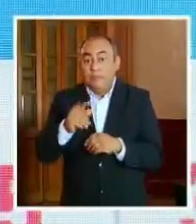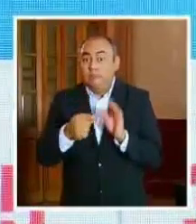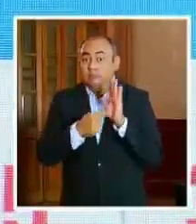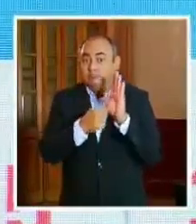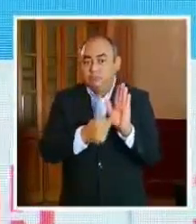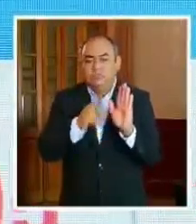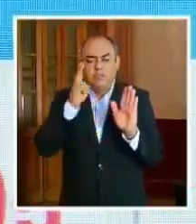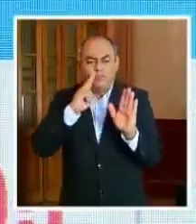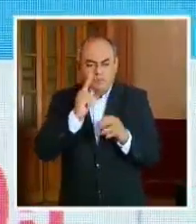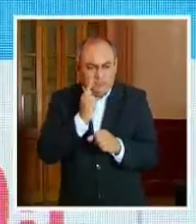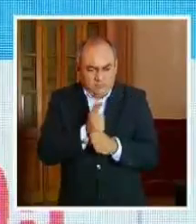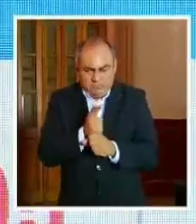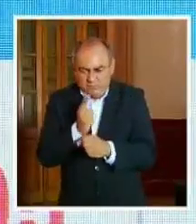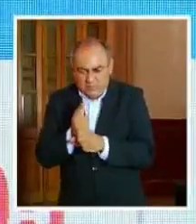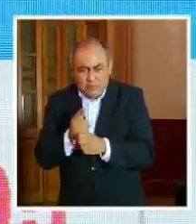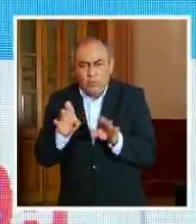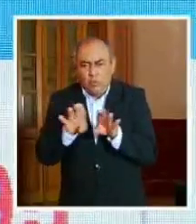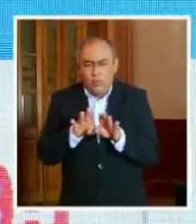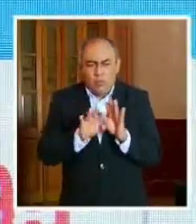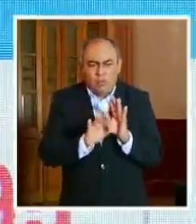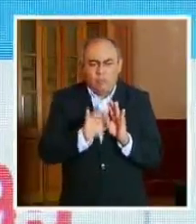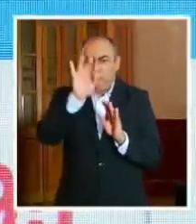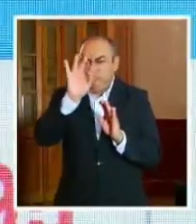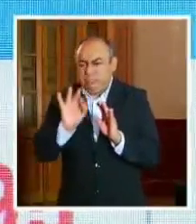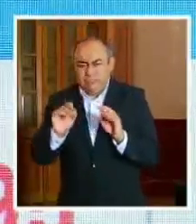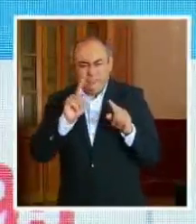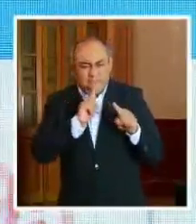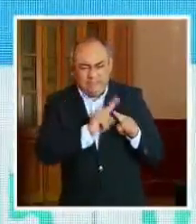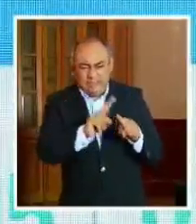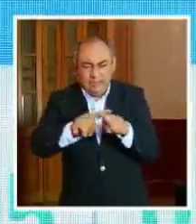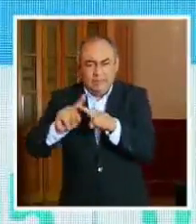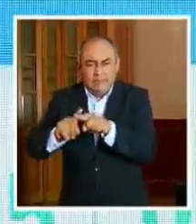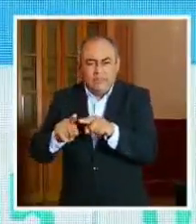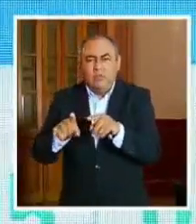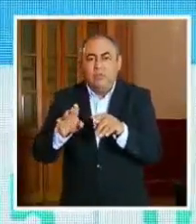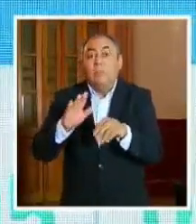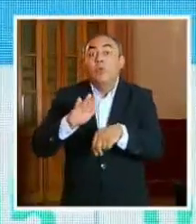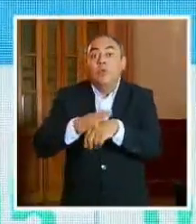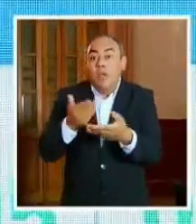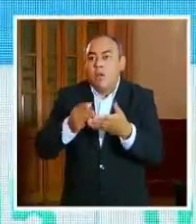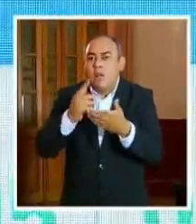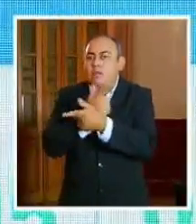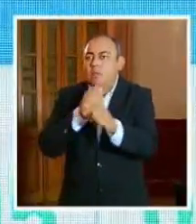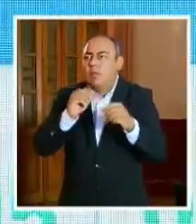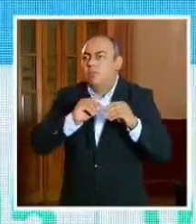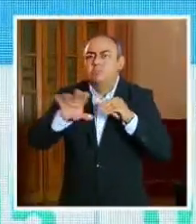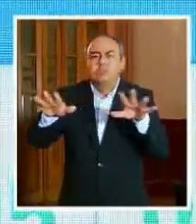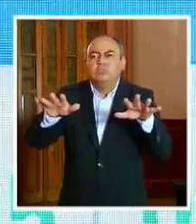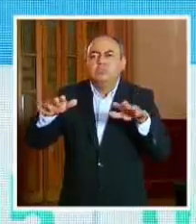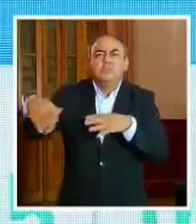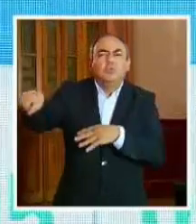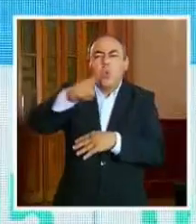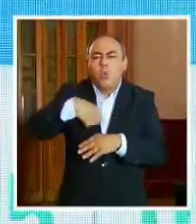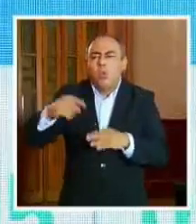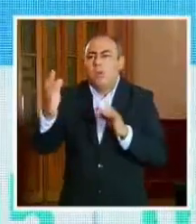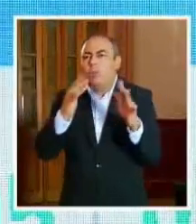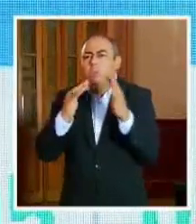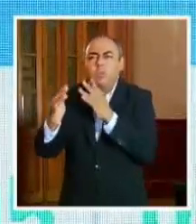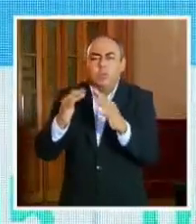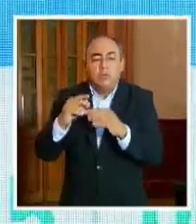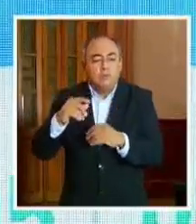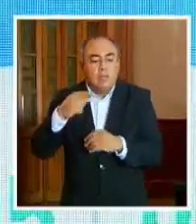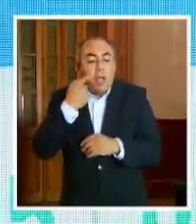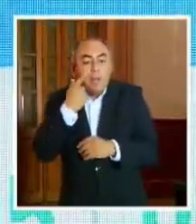cualquier variación que pudiese estar relacionada con la movilidad. Otro indicador que para nosotros